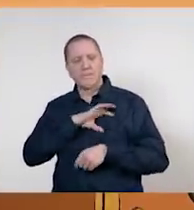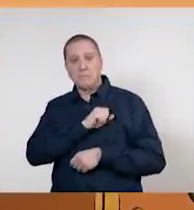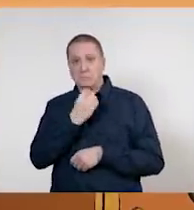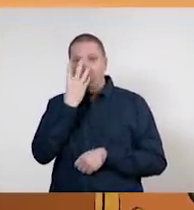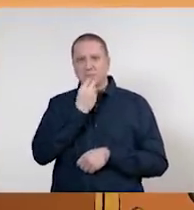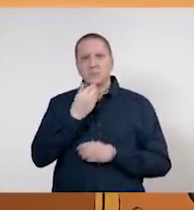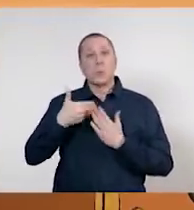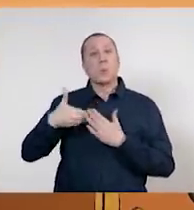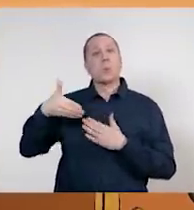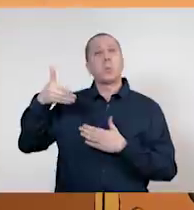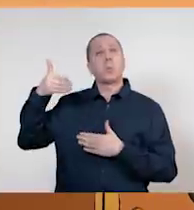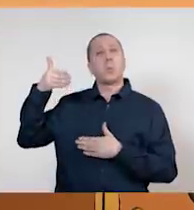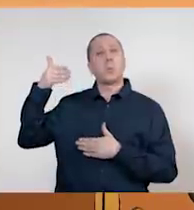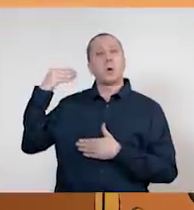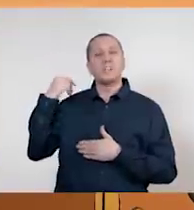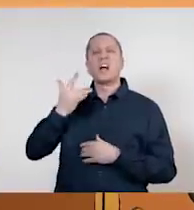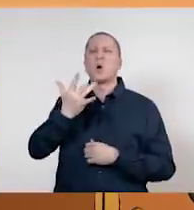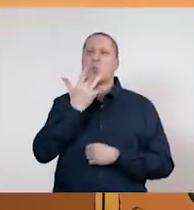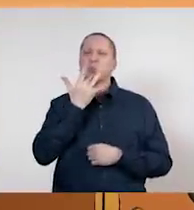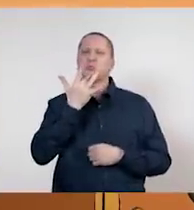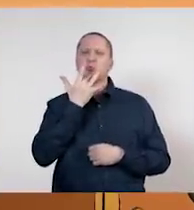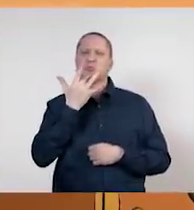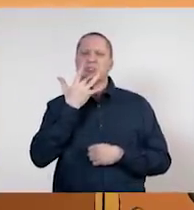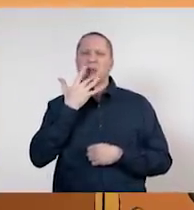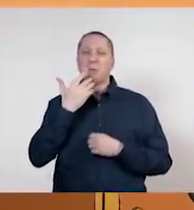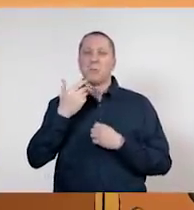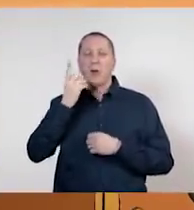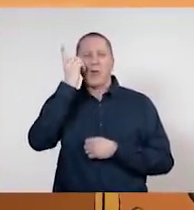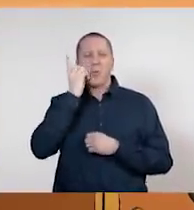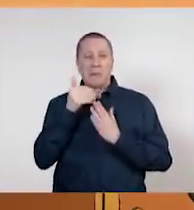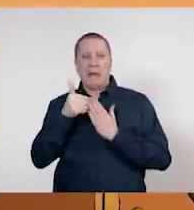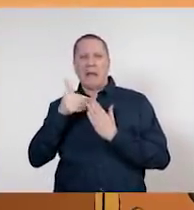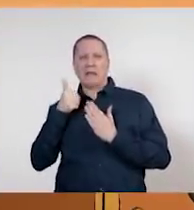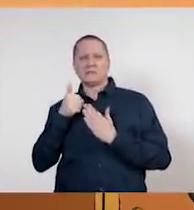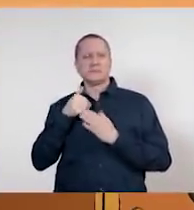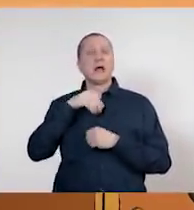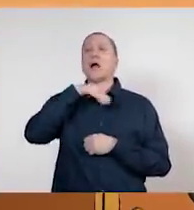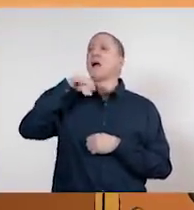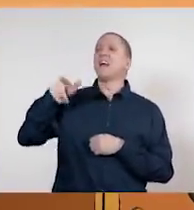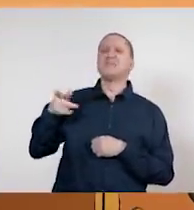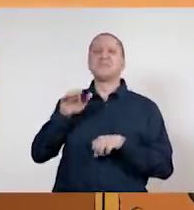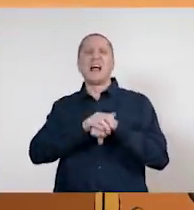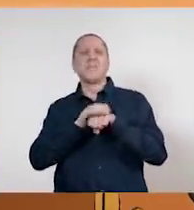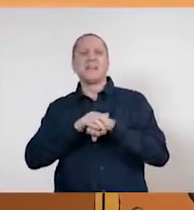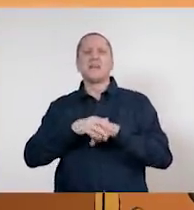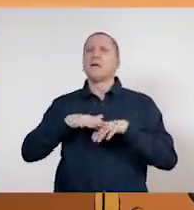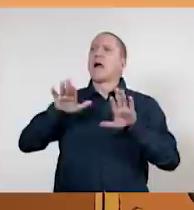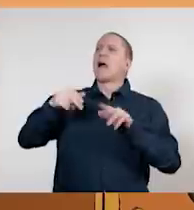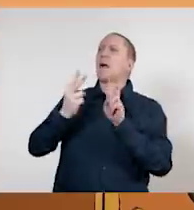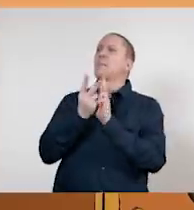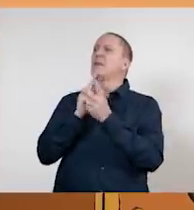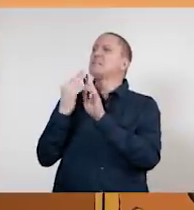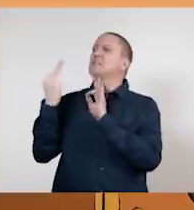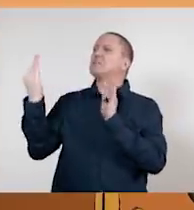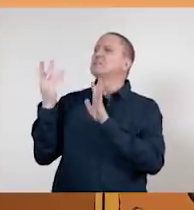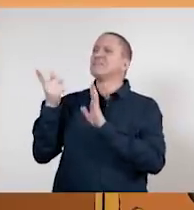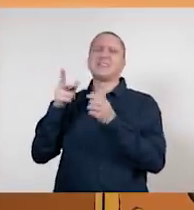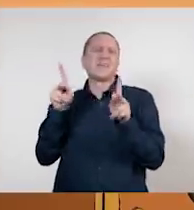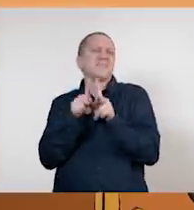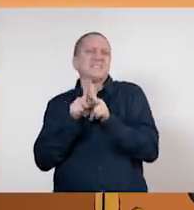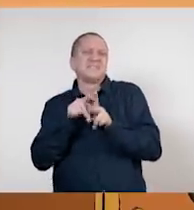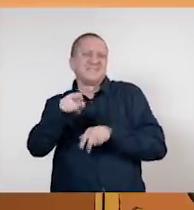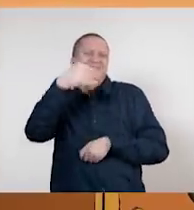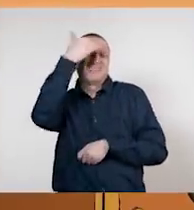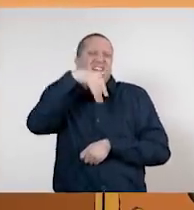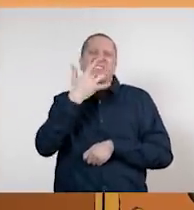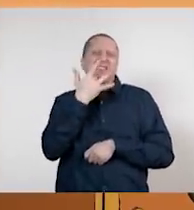bonitos. Fíjense que hace mucho tiempo sucedió que un sapo, un día antes de irse a dormir, les dijo a todos ahí donde él vivía con sus cuates, sus vecinos, sus amigos,